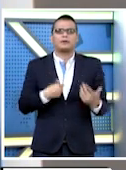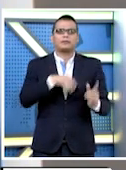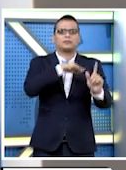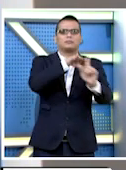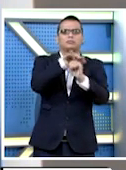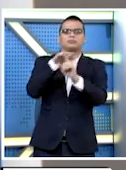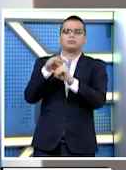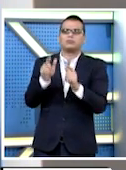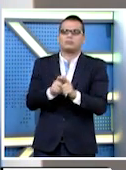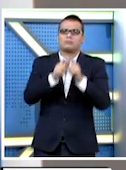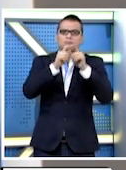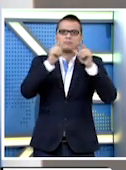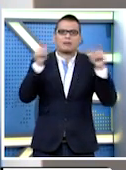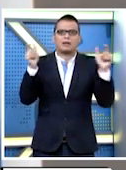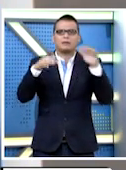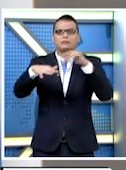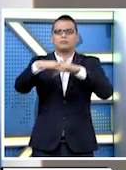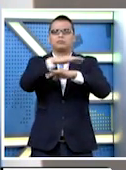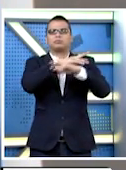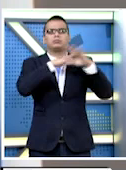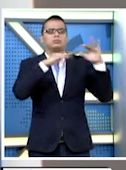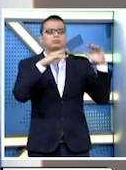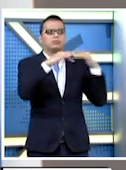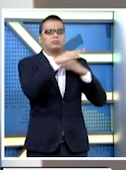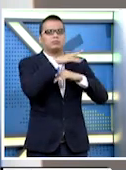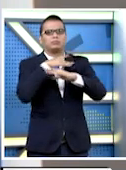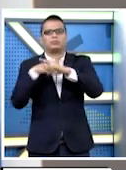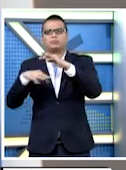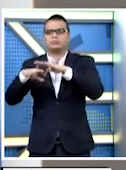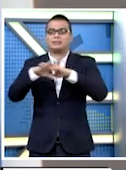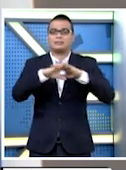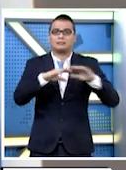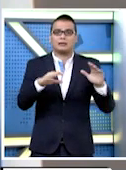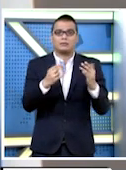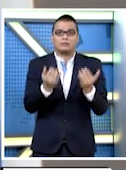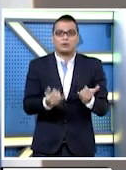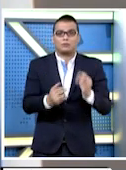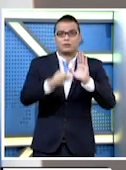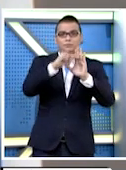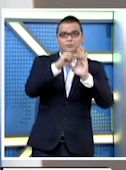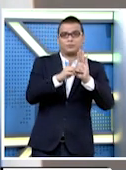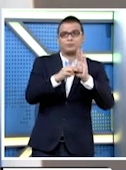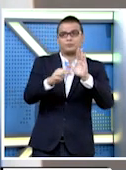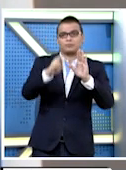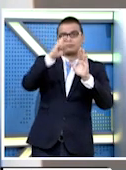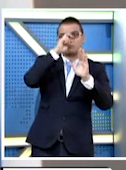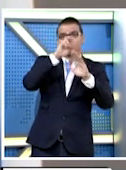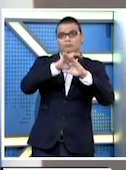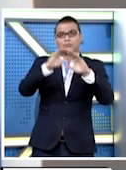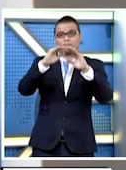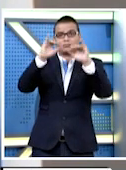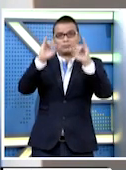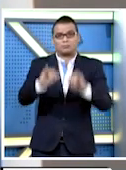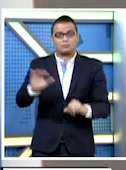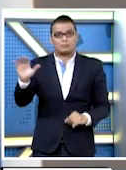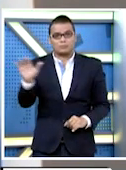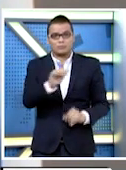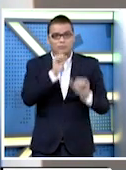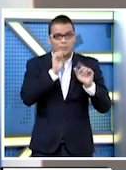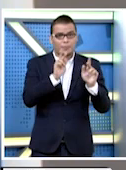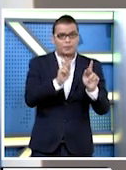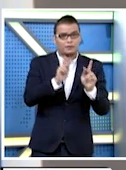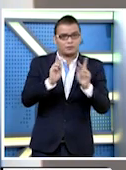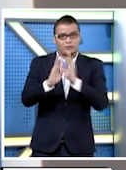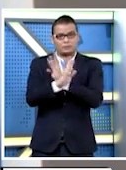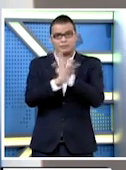contagiar y van a llevar el virus a su casa. En la medida en que restringamos esas movilizaciones, esos sitios de encuentro de